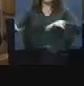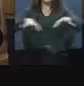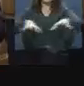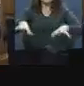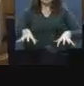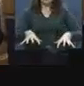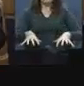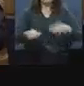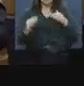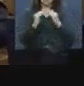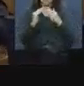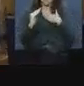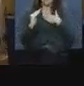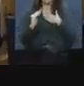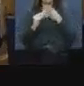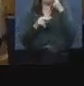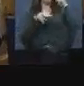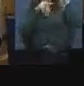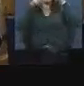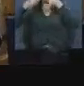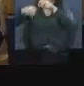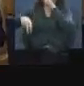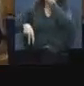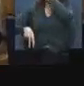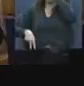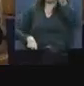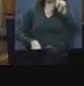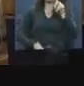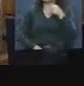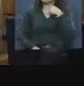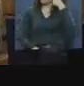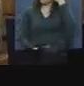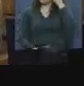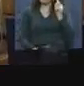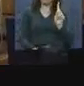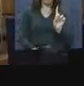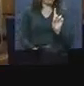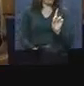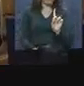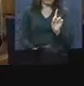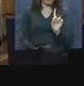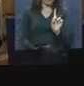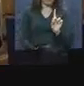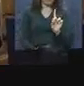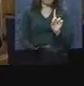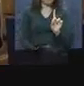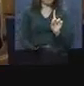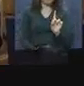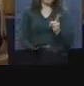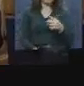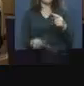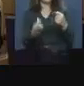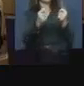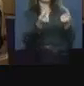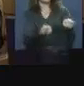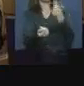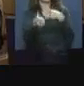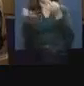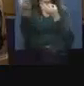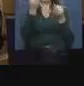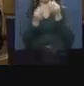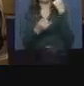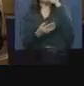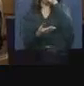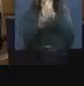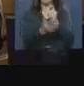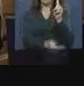puertas adentro para mirar la pobreza puertas afuera? A mí no me parece, señor presidente. Nos han tratado de hacer creer eso, pero